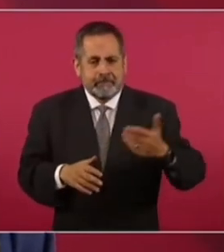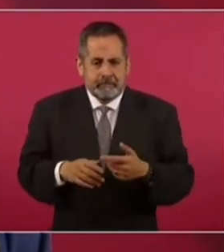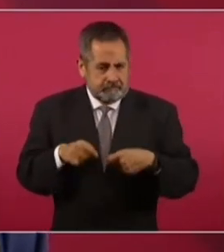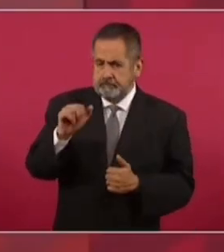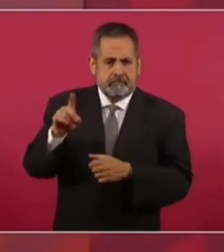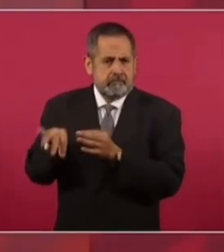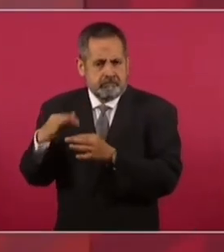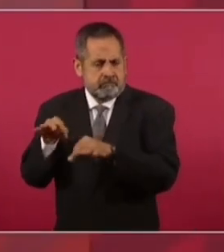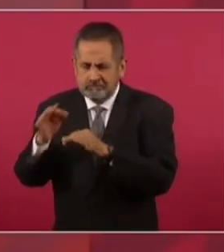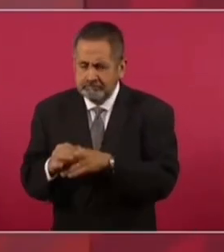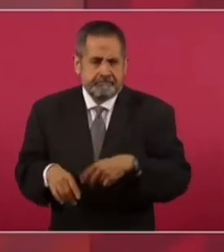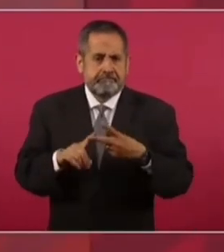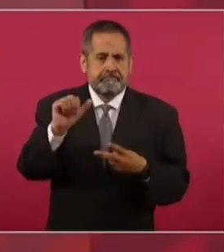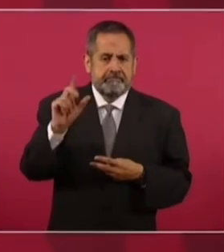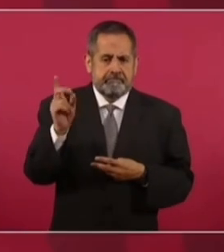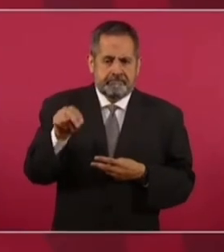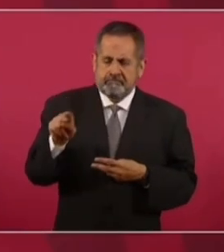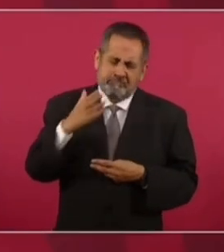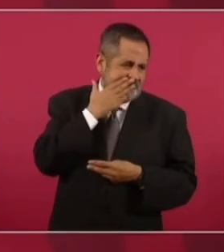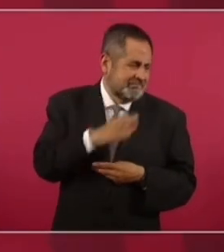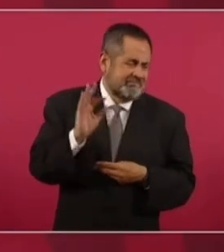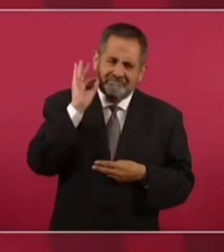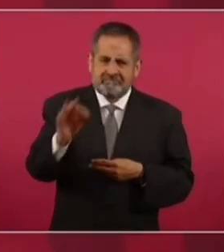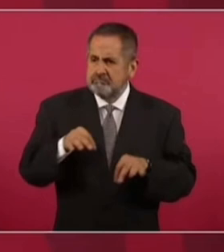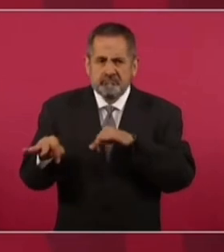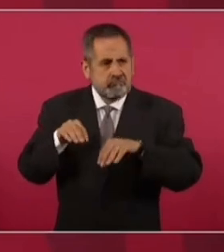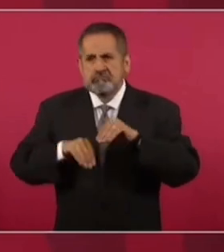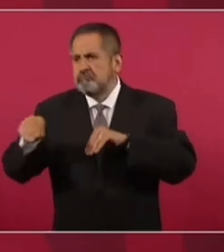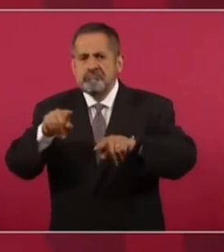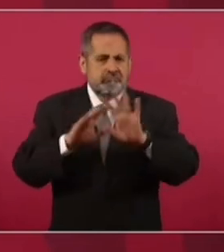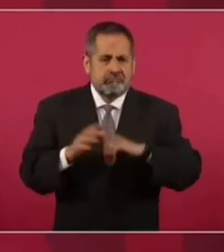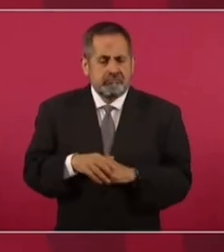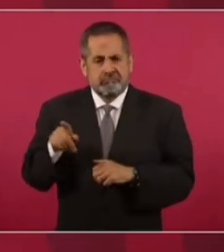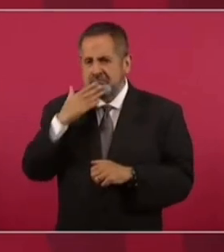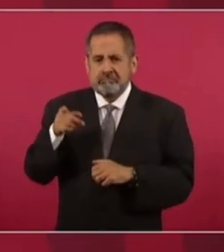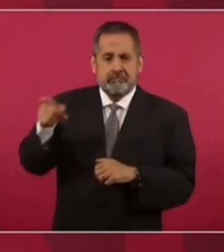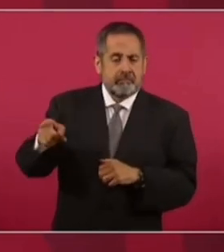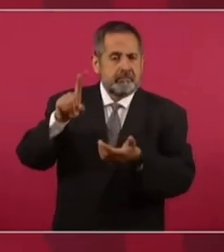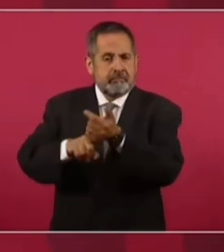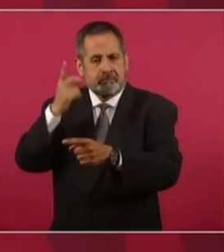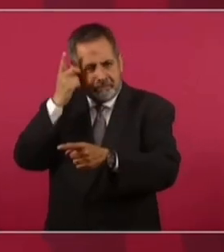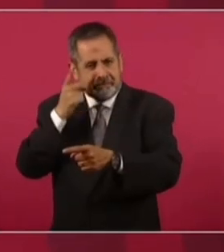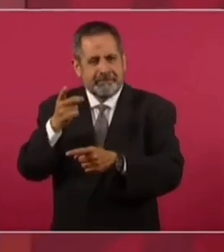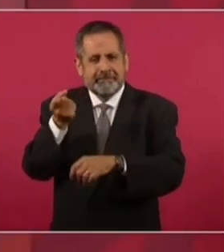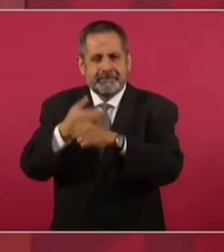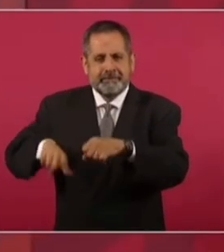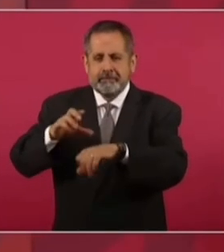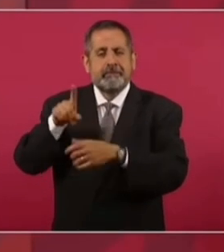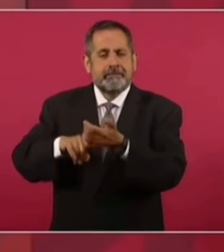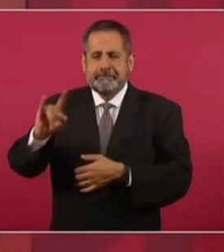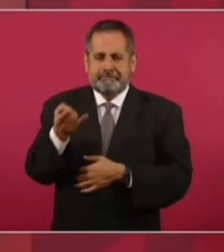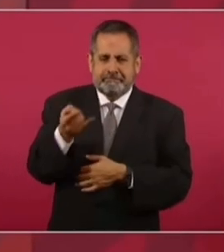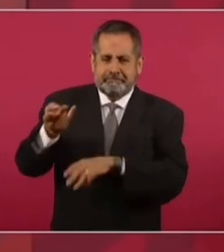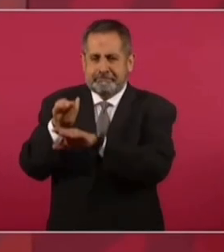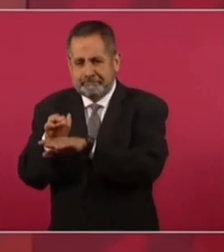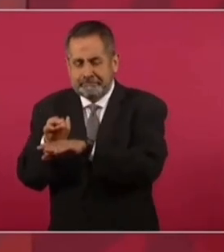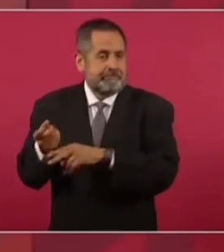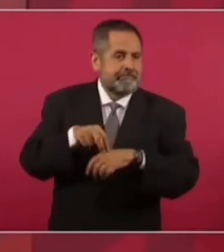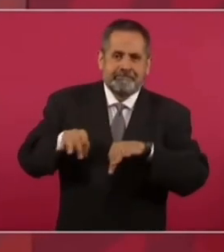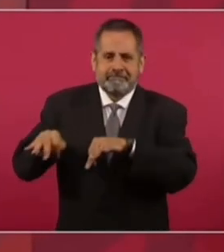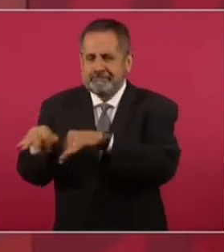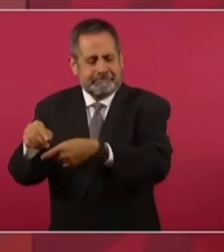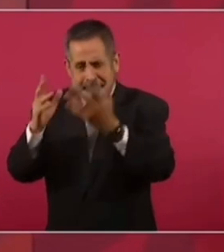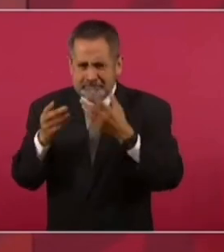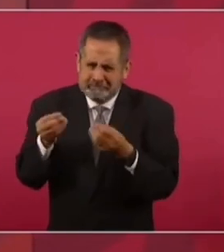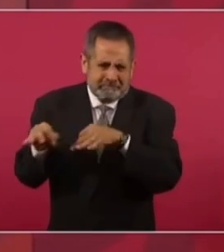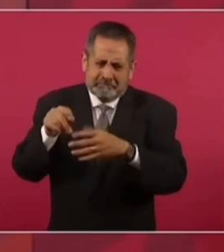hacer justicia. Adán, pues no para, ahí tiene su hamaca en gobernación. Sobre todo. Entonces